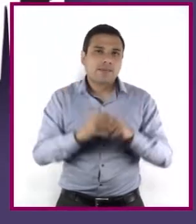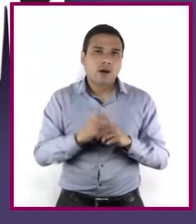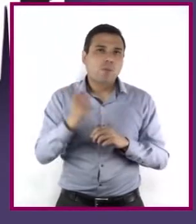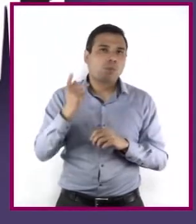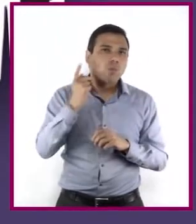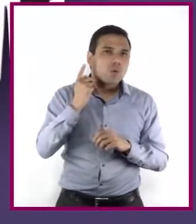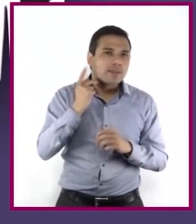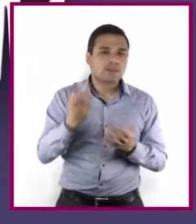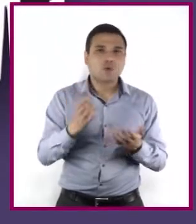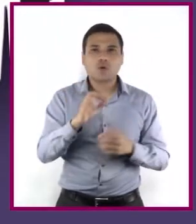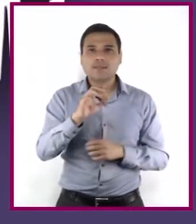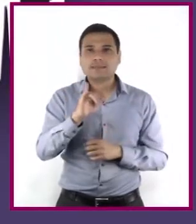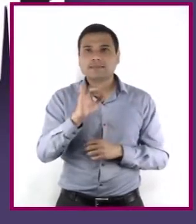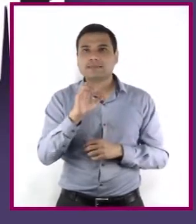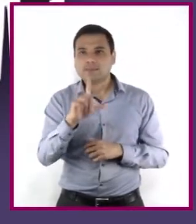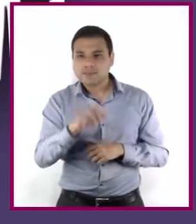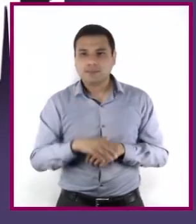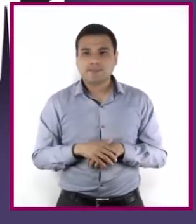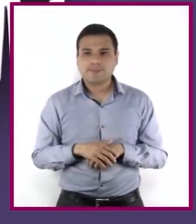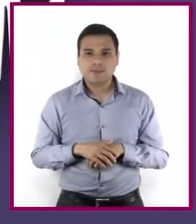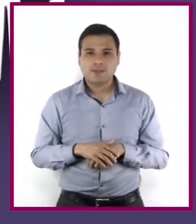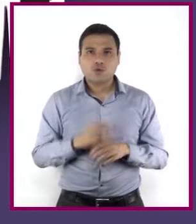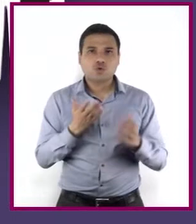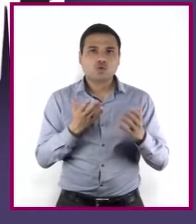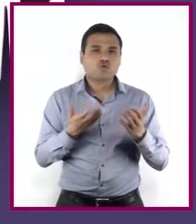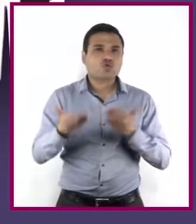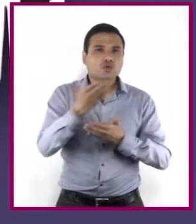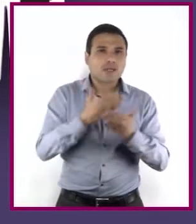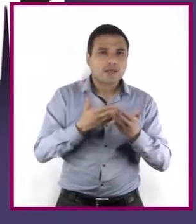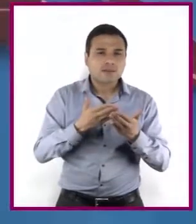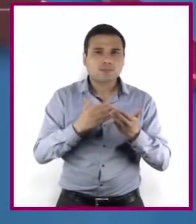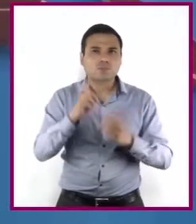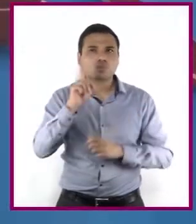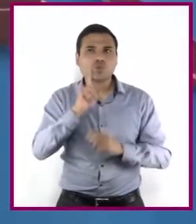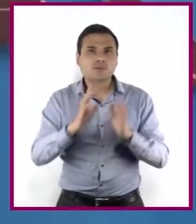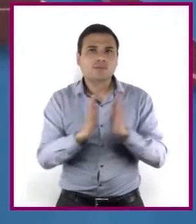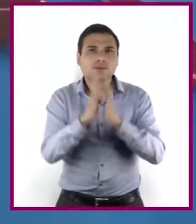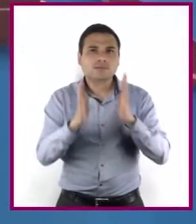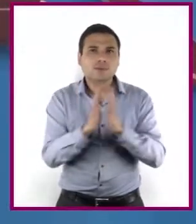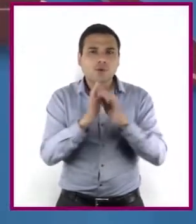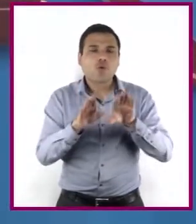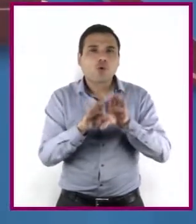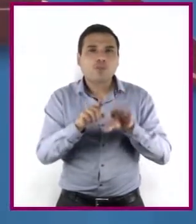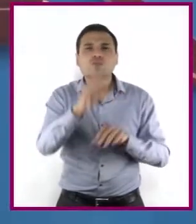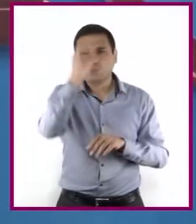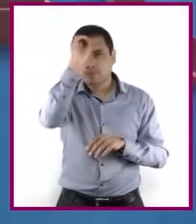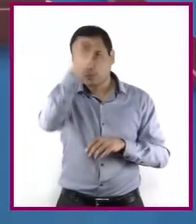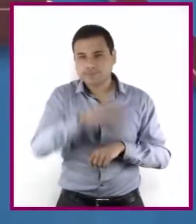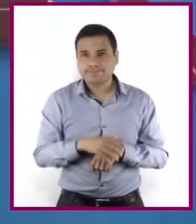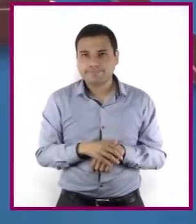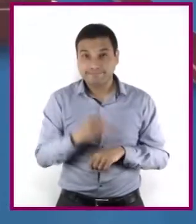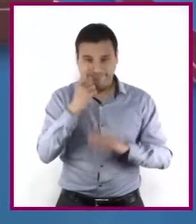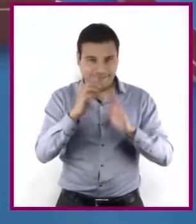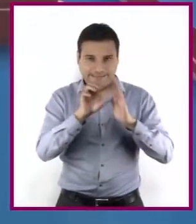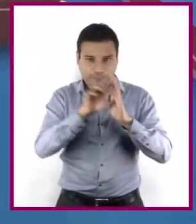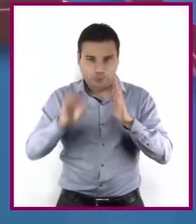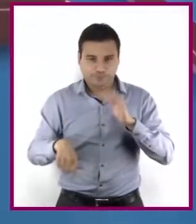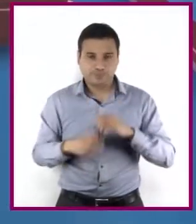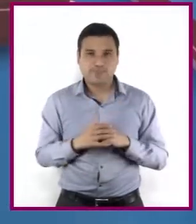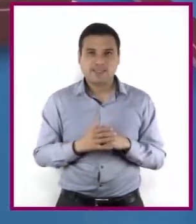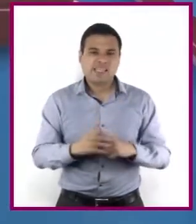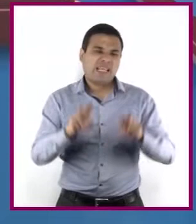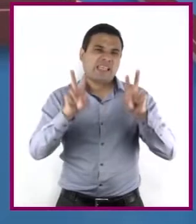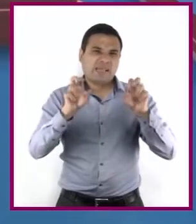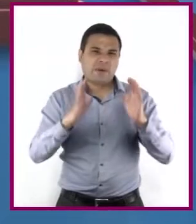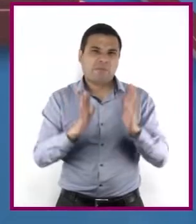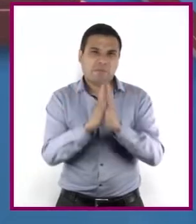y social de la participación que tienen las mujeres? Y es que cuando hablamos de la participación de